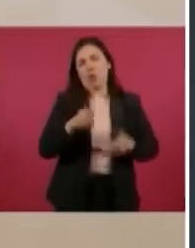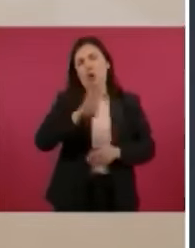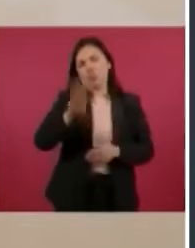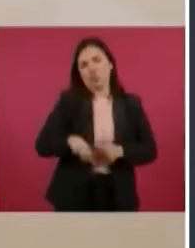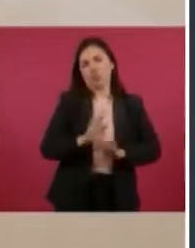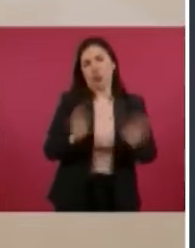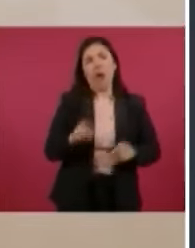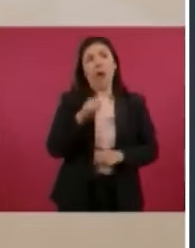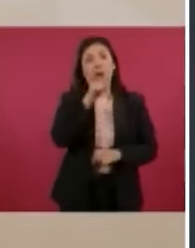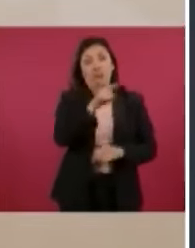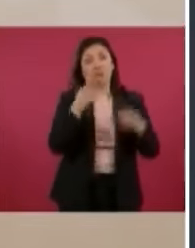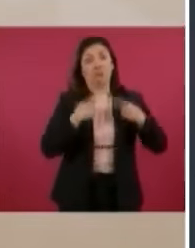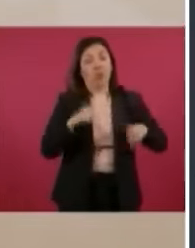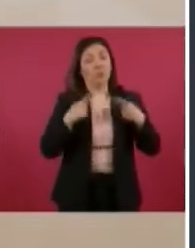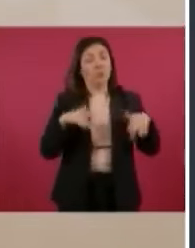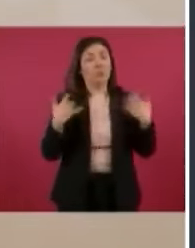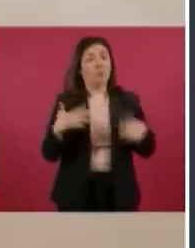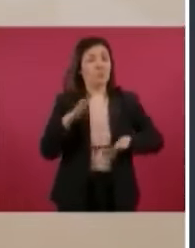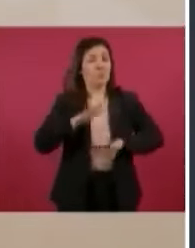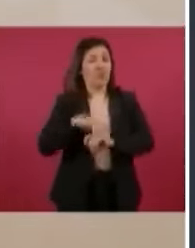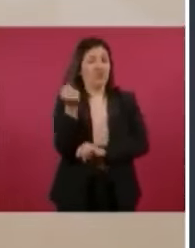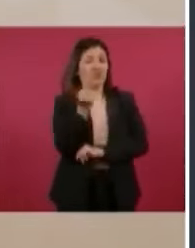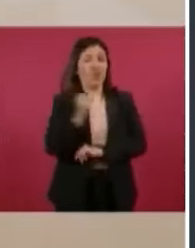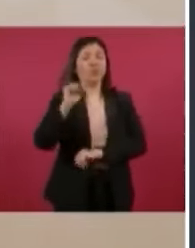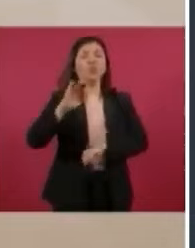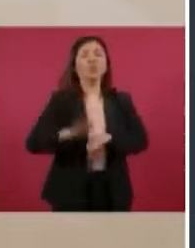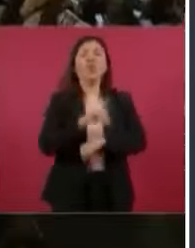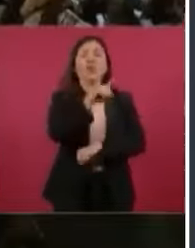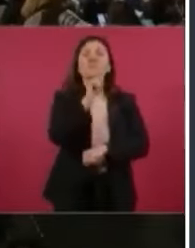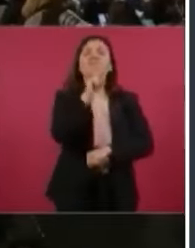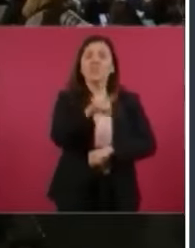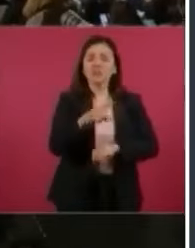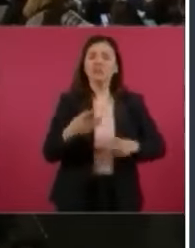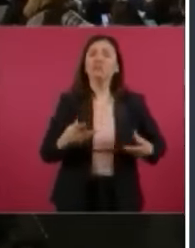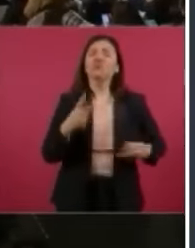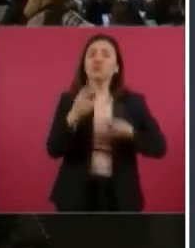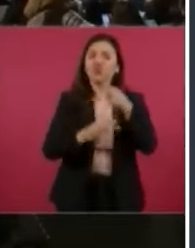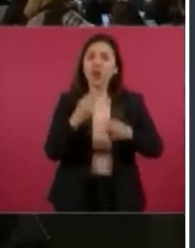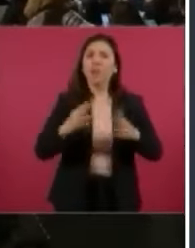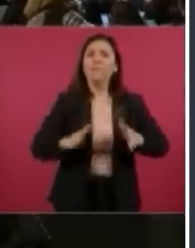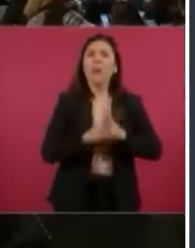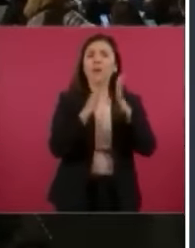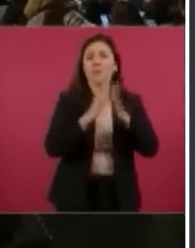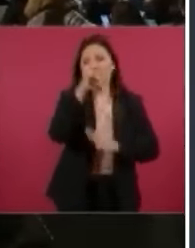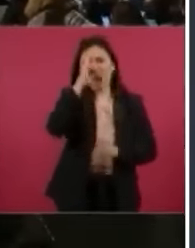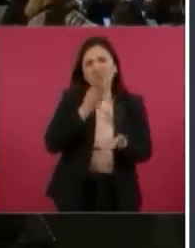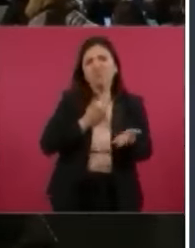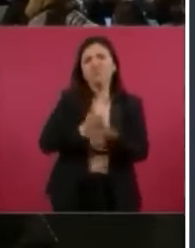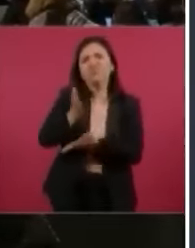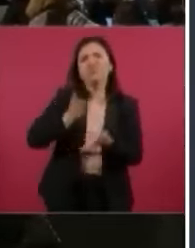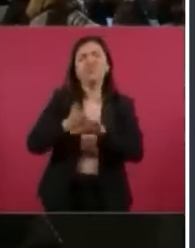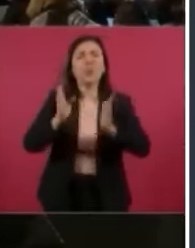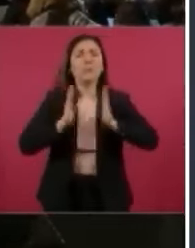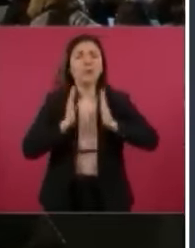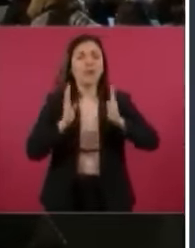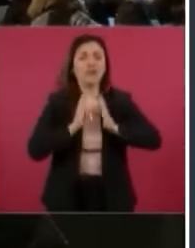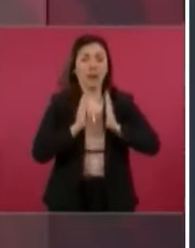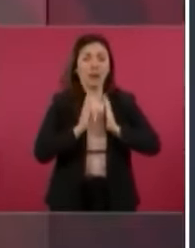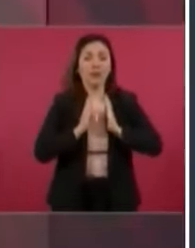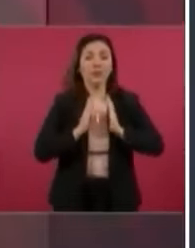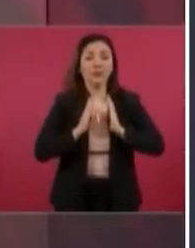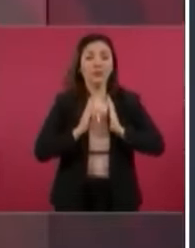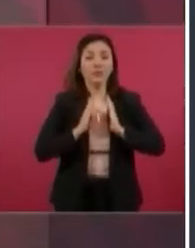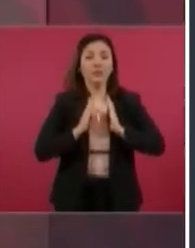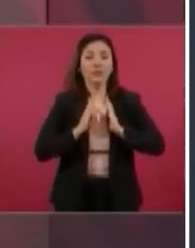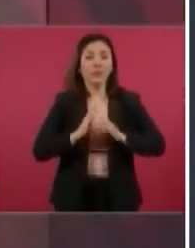caso no viene al caso o tal ve es el presidente en est el presidente de México cree que la prensa en Estados Unidos no es libre ha de